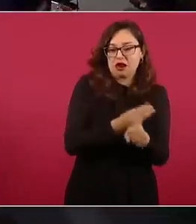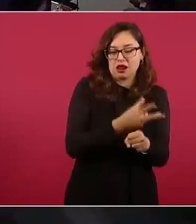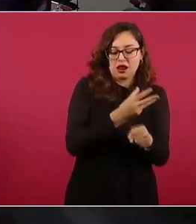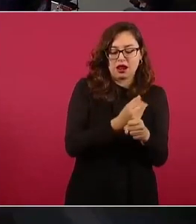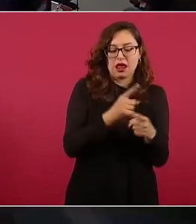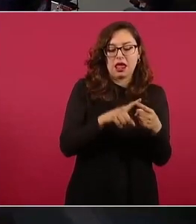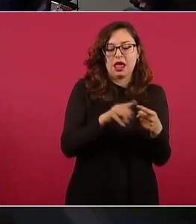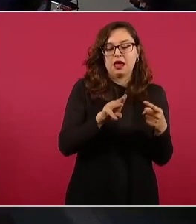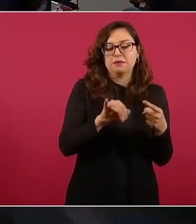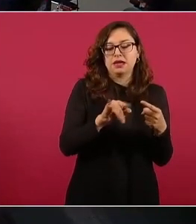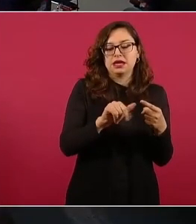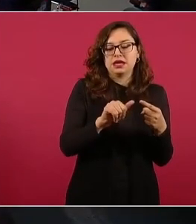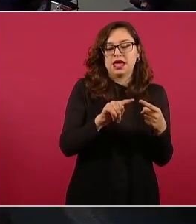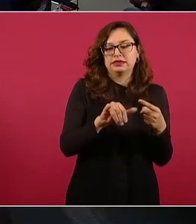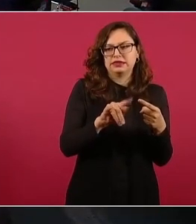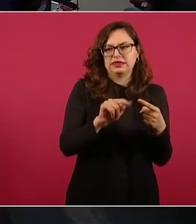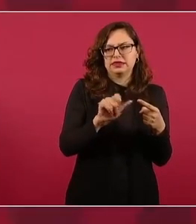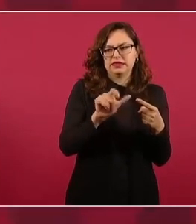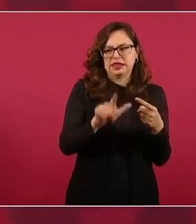Cadereyta